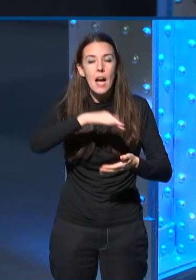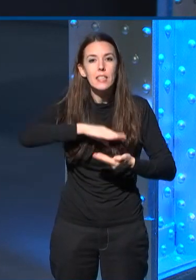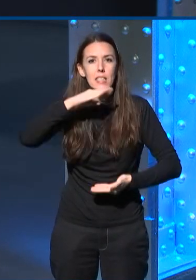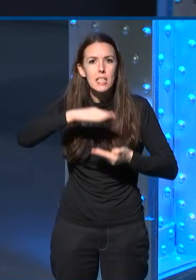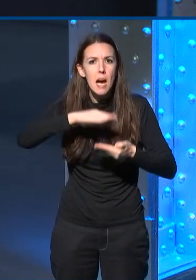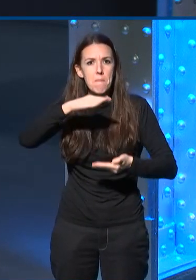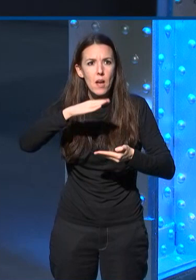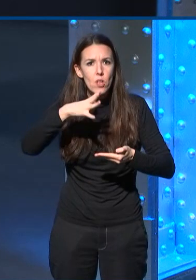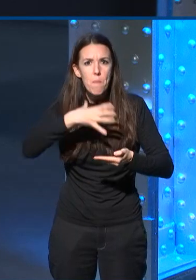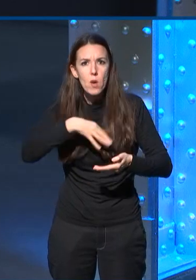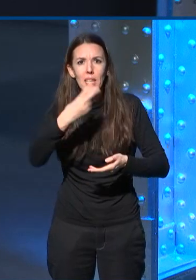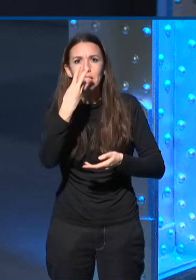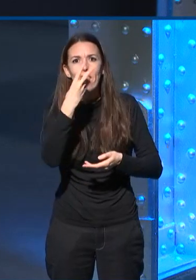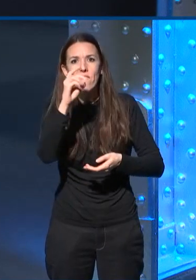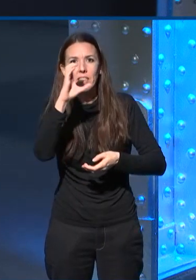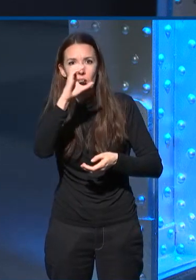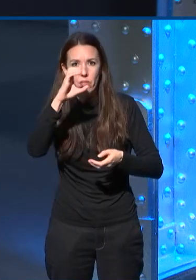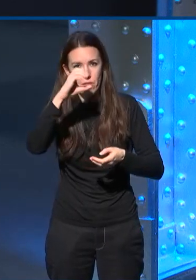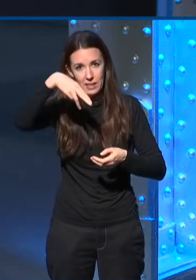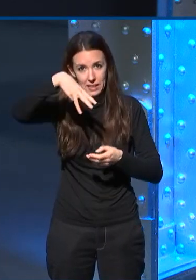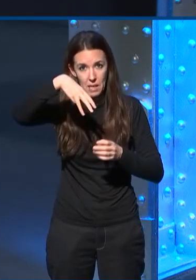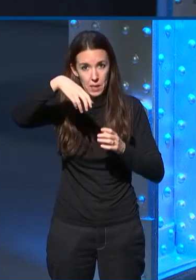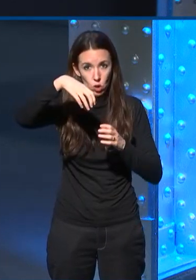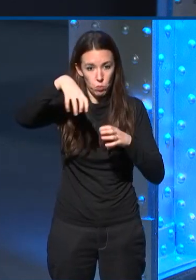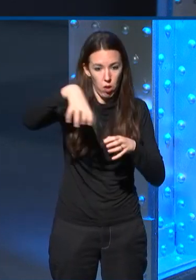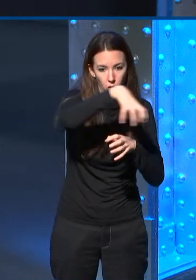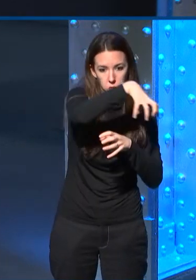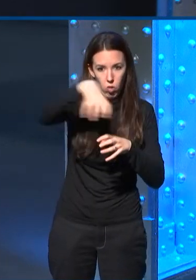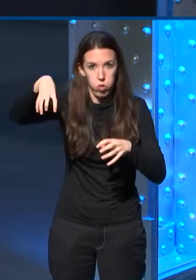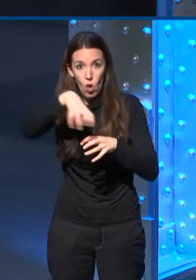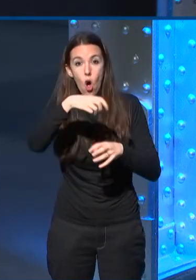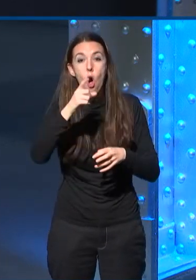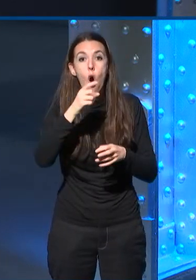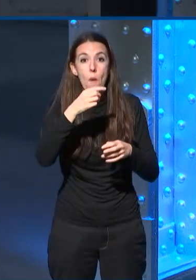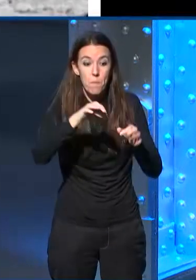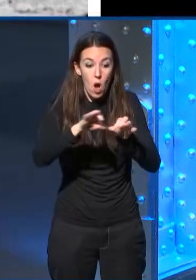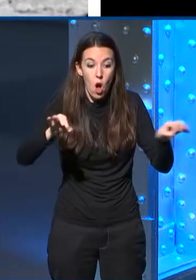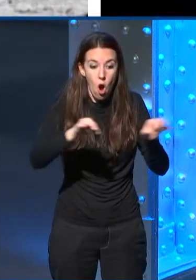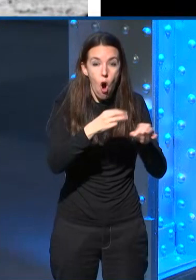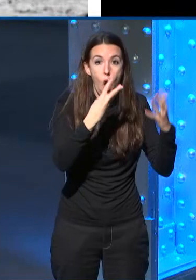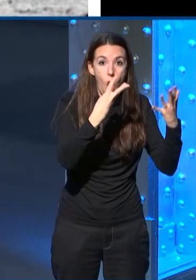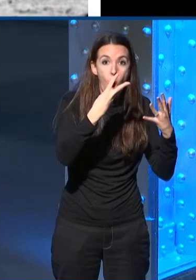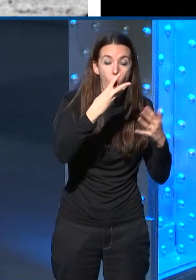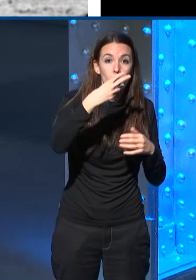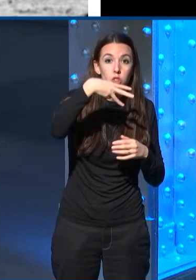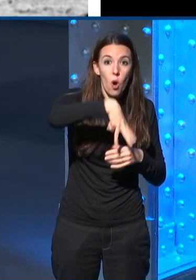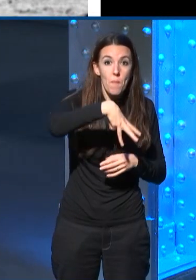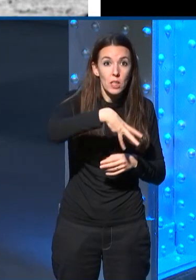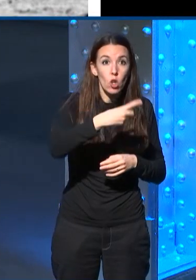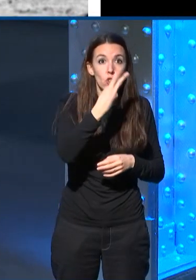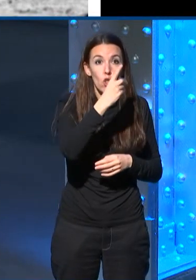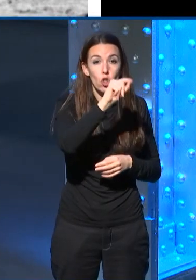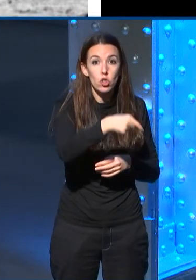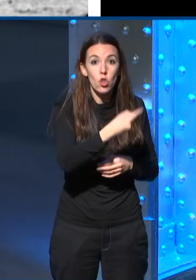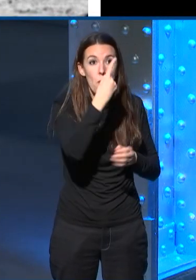librar obstáculos de hasta 20 centímetros. Tenía unas patas que lo levantaban a esa altura. Cayó a solo 8 metros de una roca que medía 2 por 1 metro. Se imaginen que cae con